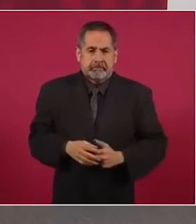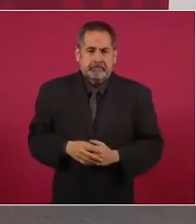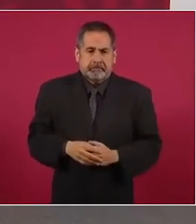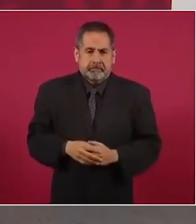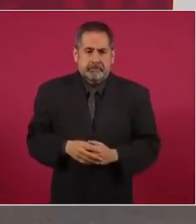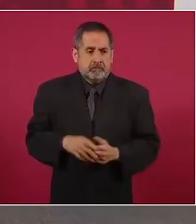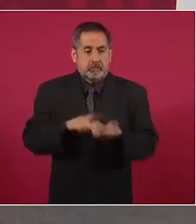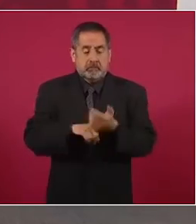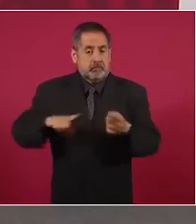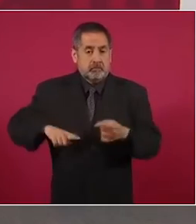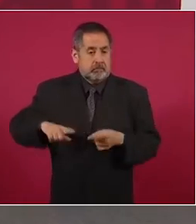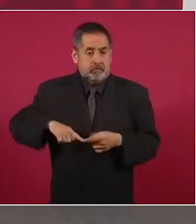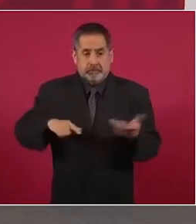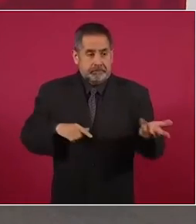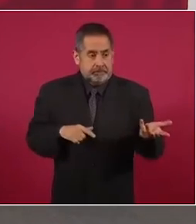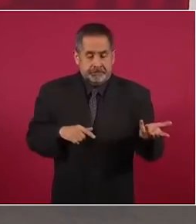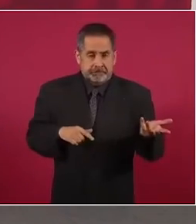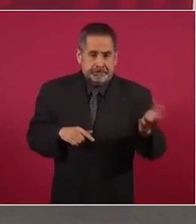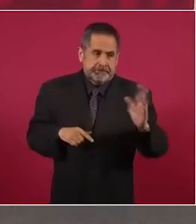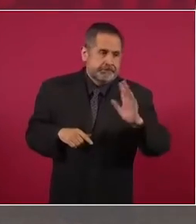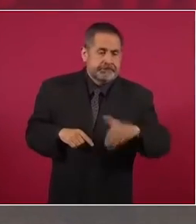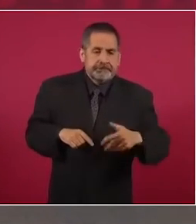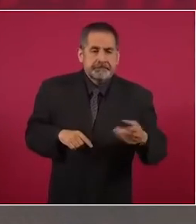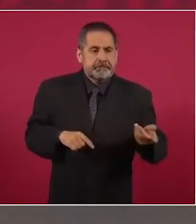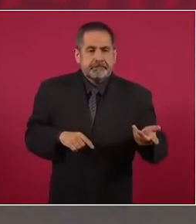El gobierno estaba tomado,